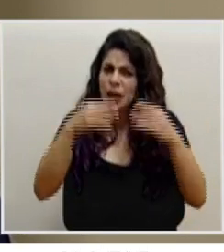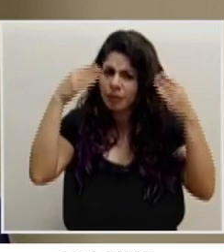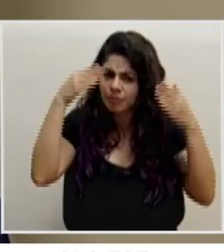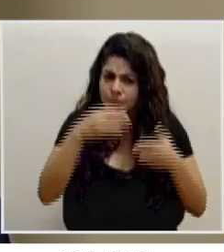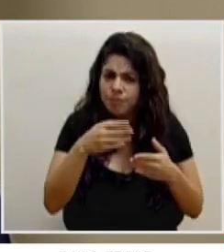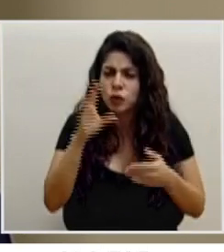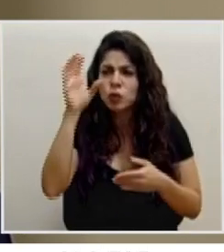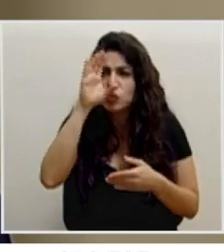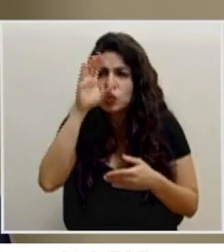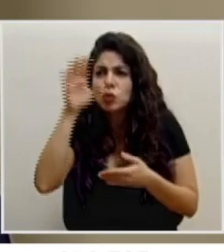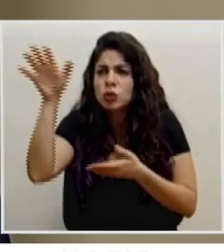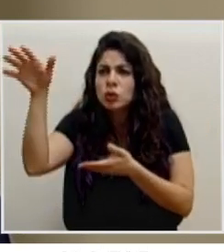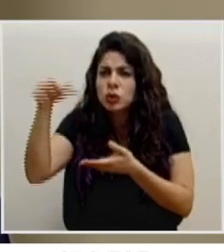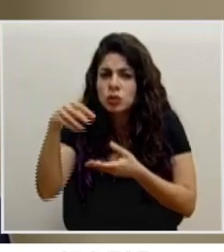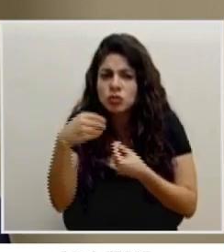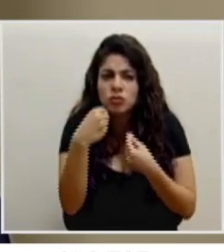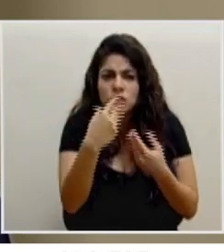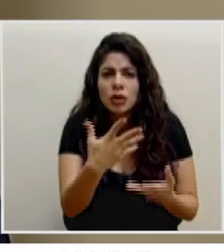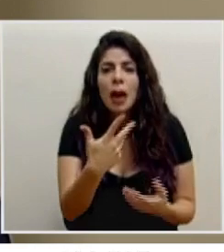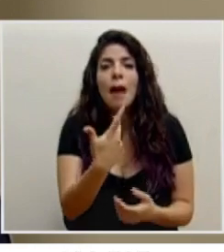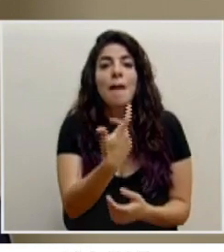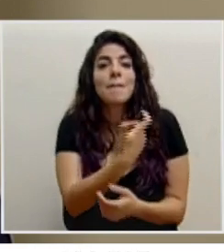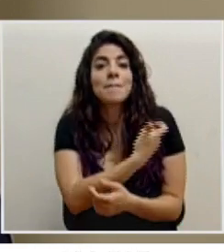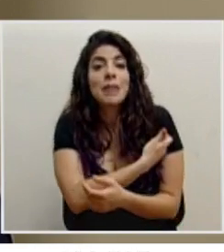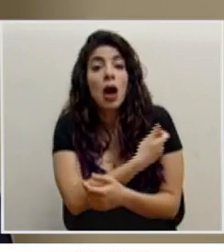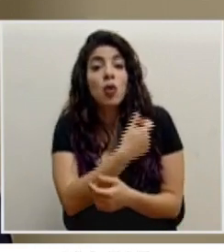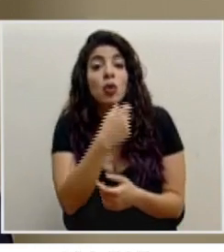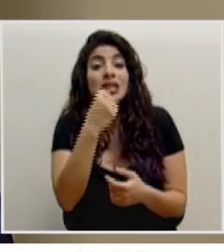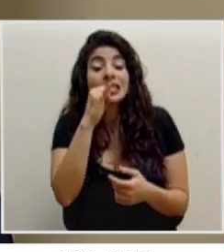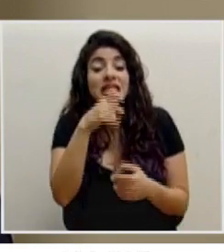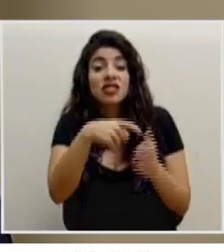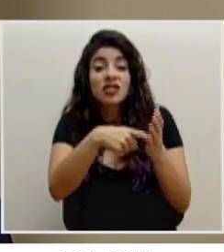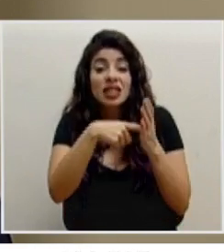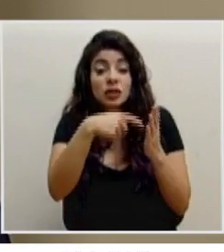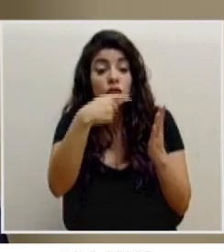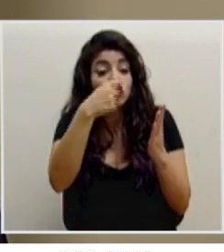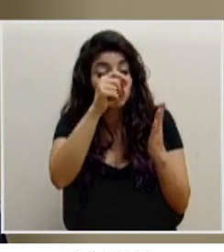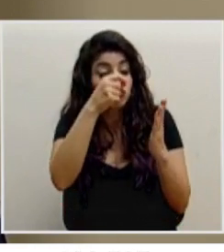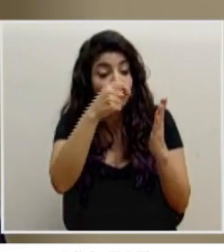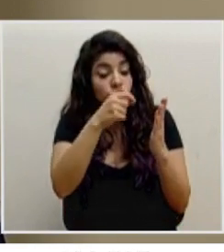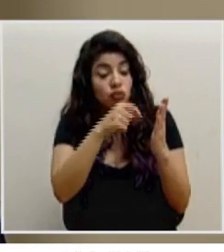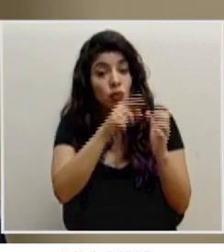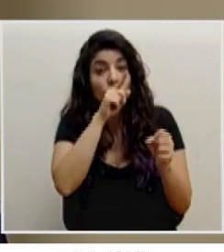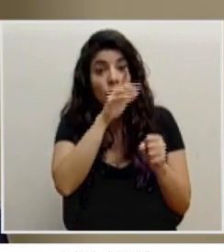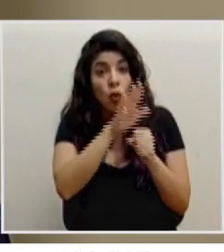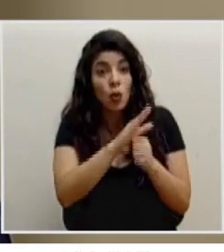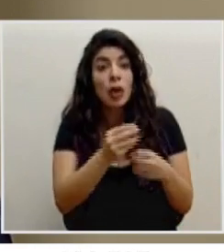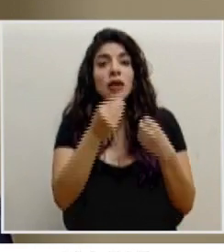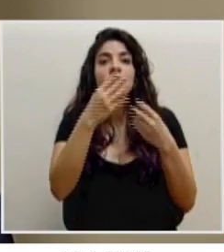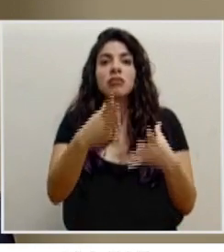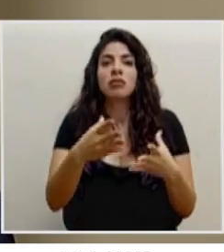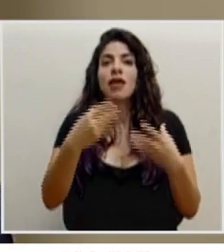poder facilitar que la vacuna, una vez que cumpla con los requisitos, también esté disponible en las farmacias privadas, si eso se logra